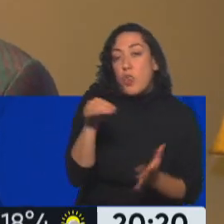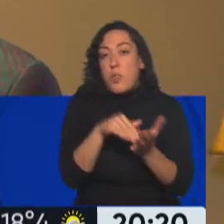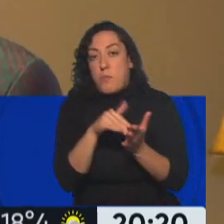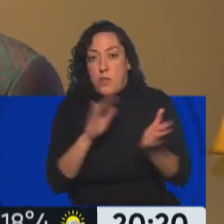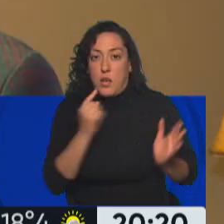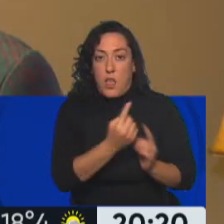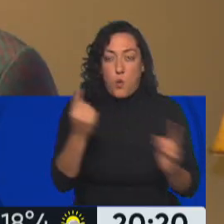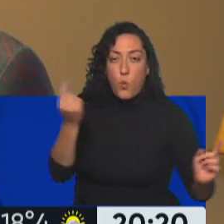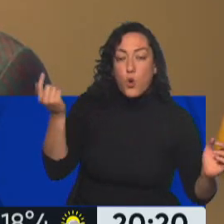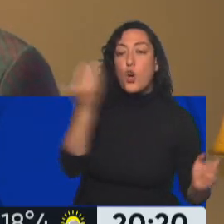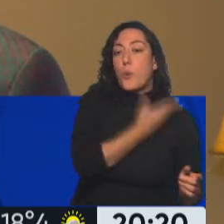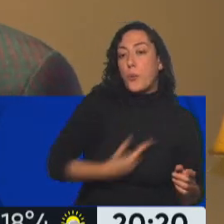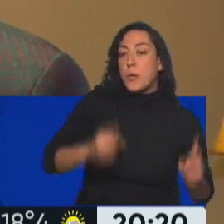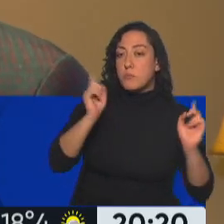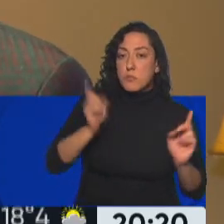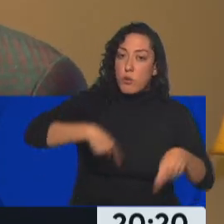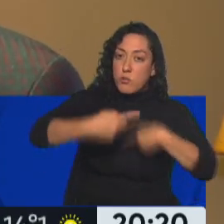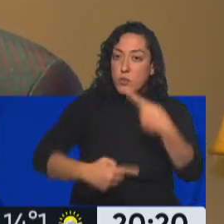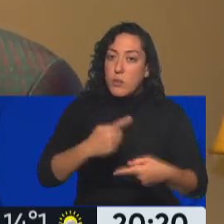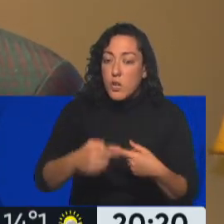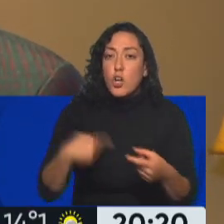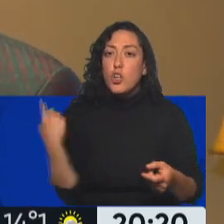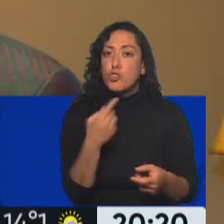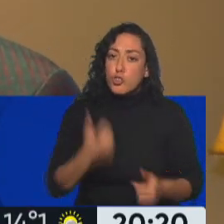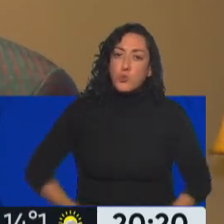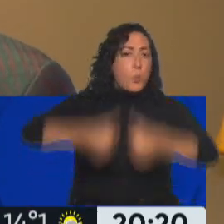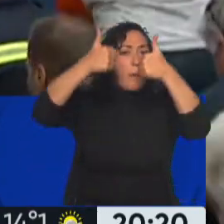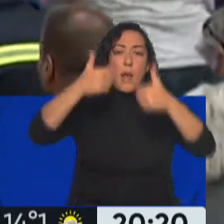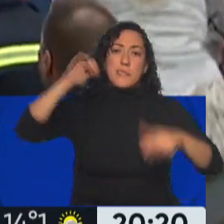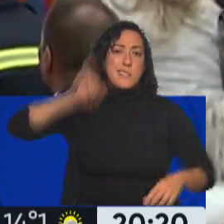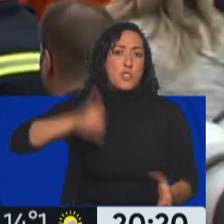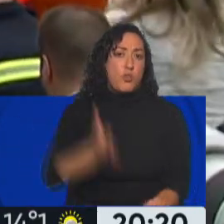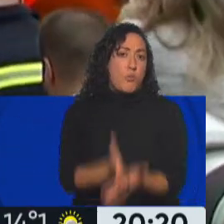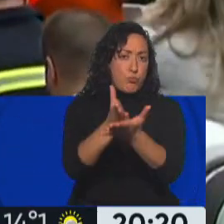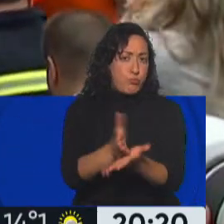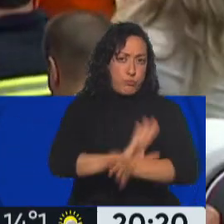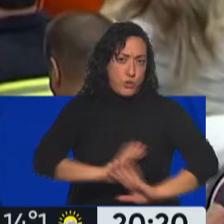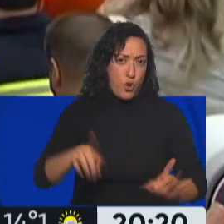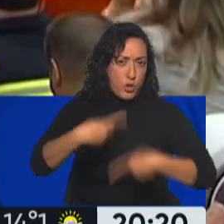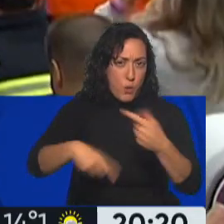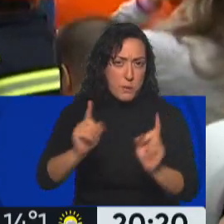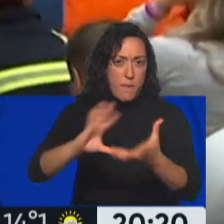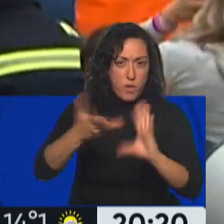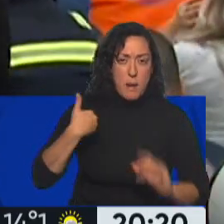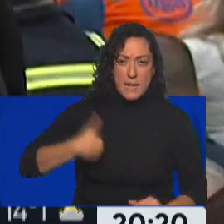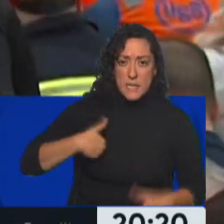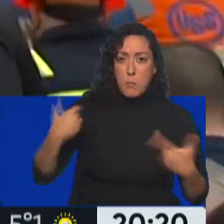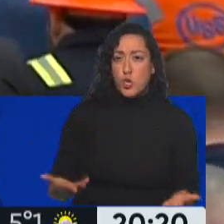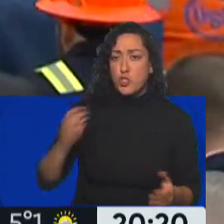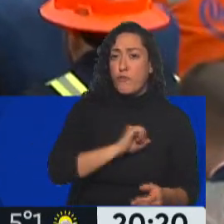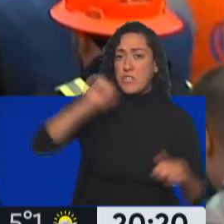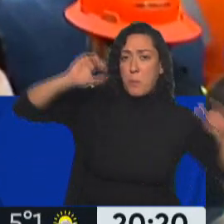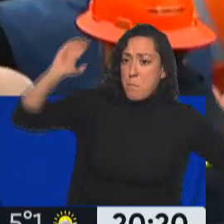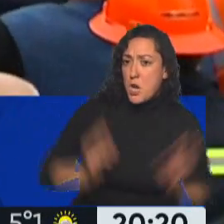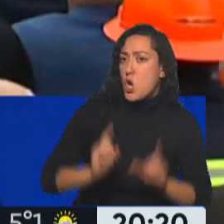mantenga la tesis. Nosotros vamos a seguir con superávit fiscal a rajatablas y ese es el fundamento de por qué va a bajar la inflación, porque vamos